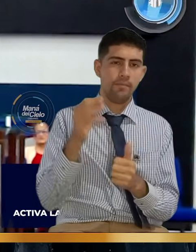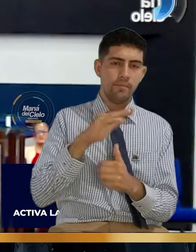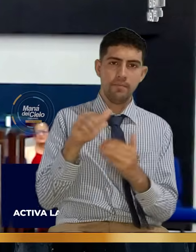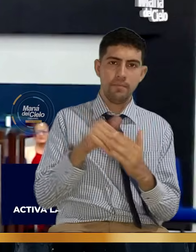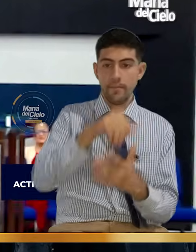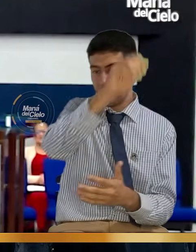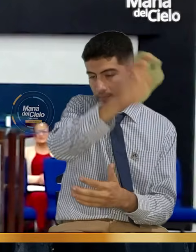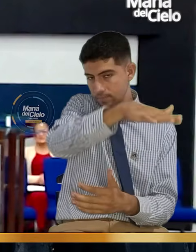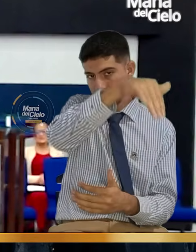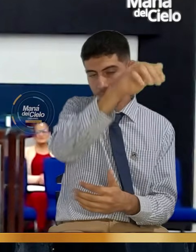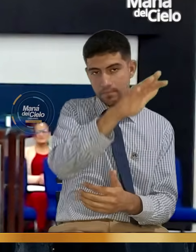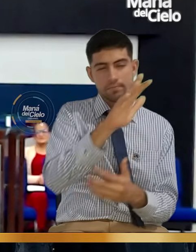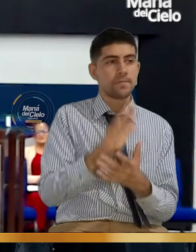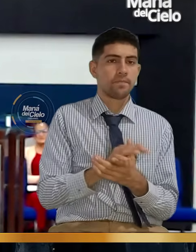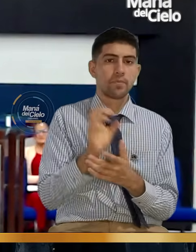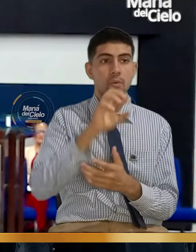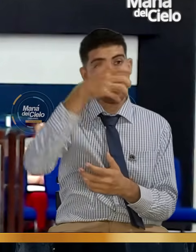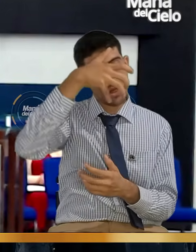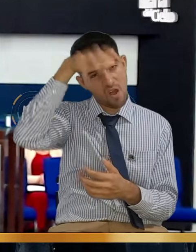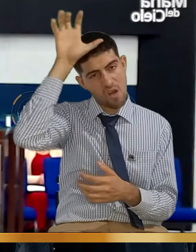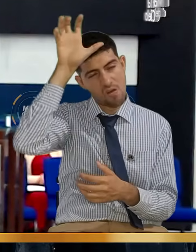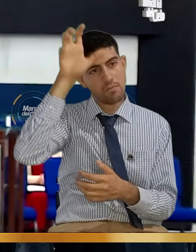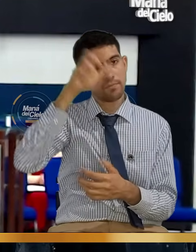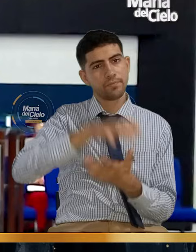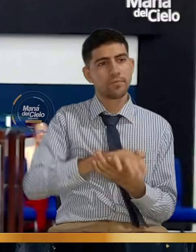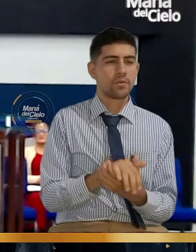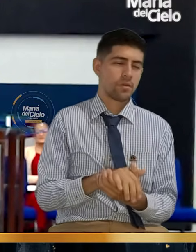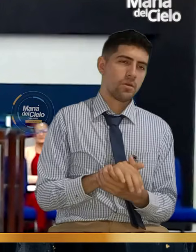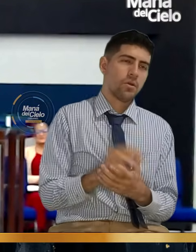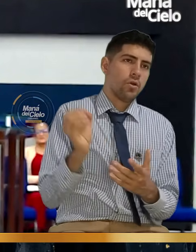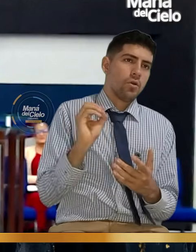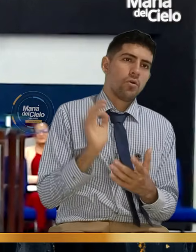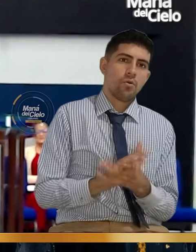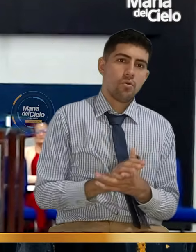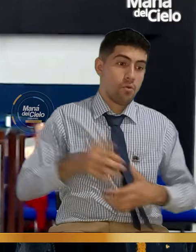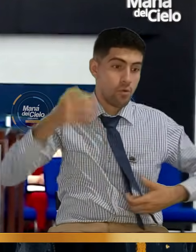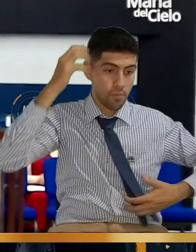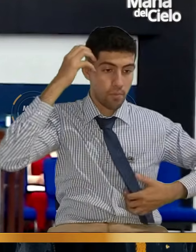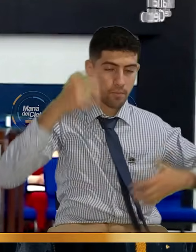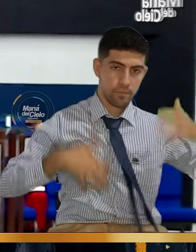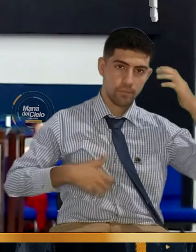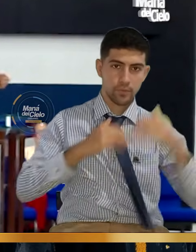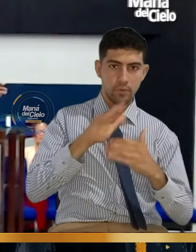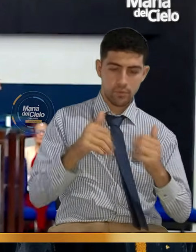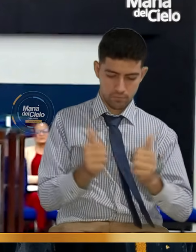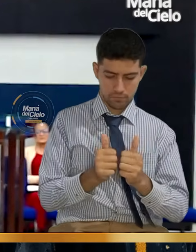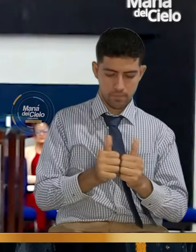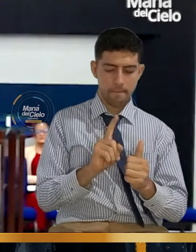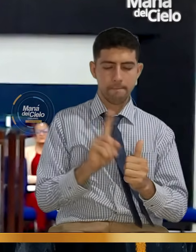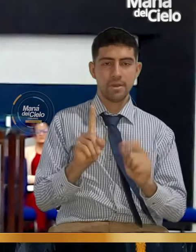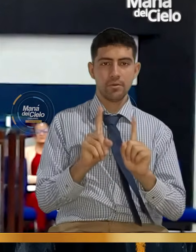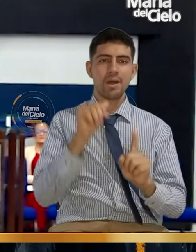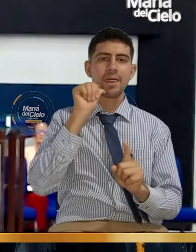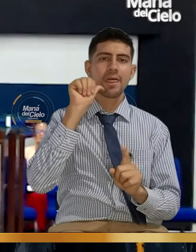dijo: no es bueno que el hombre esté solo. Haré para él una ayuda idónea. Y le puso un sueño y sacó